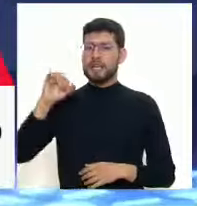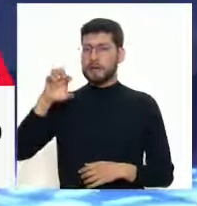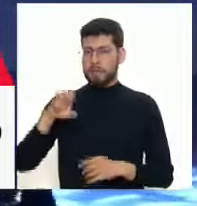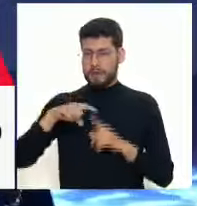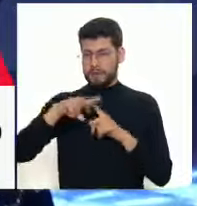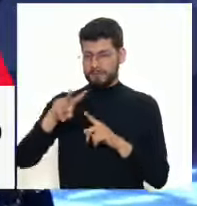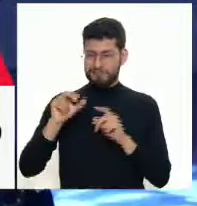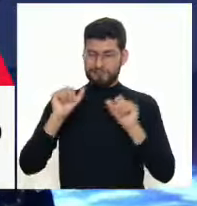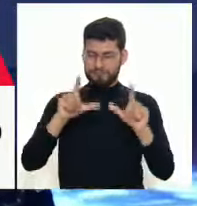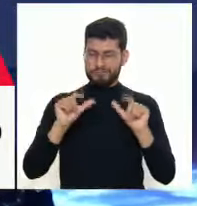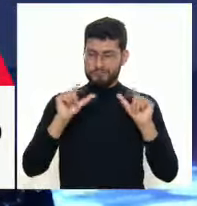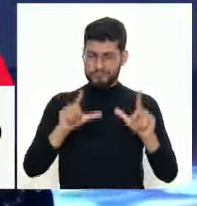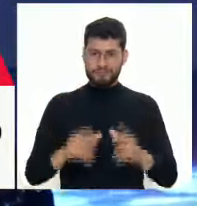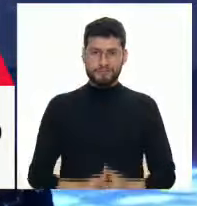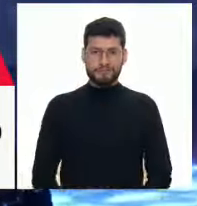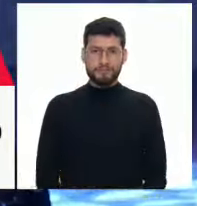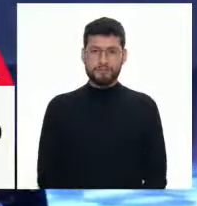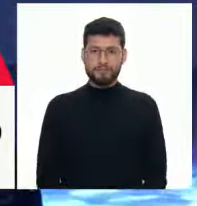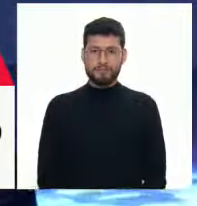IP.